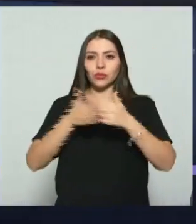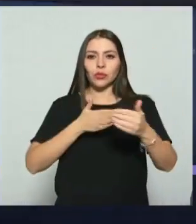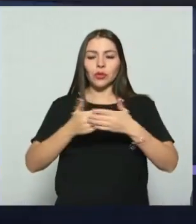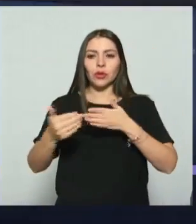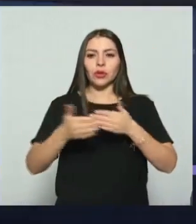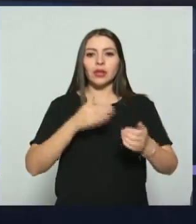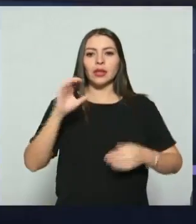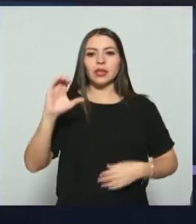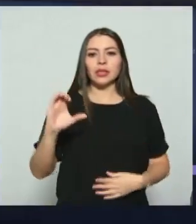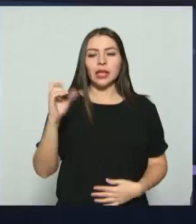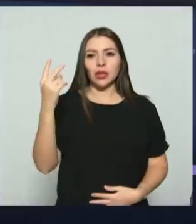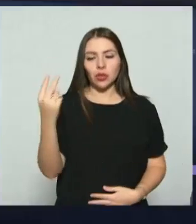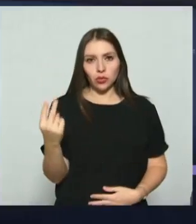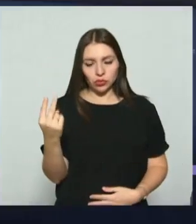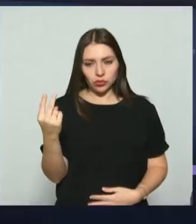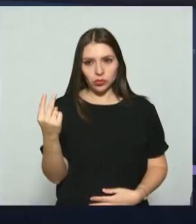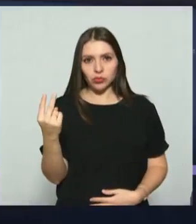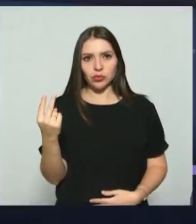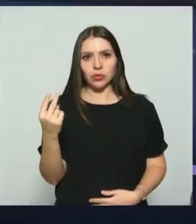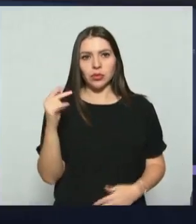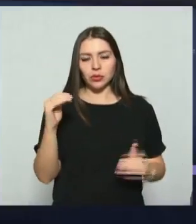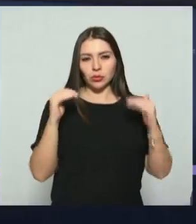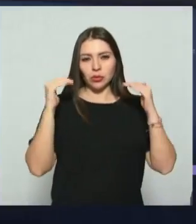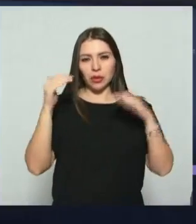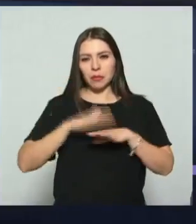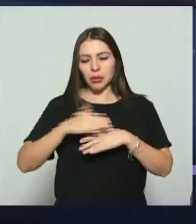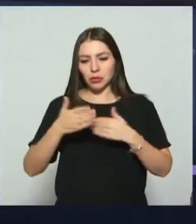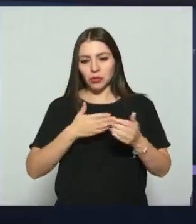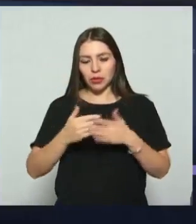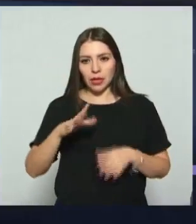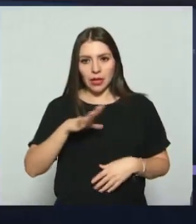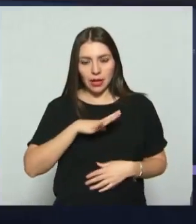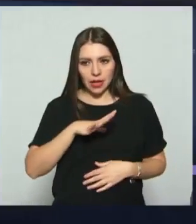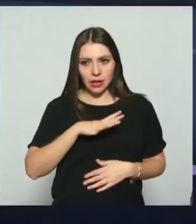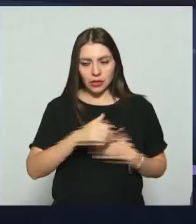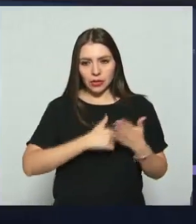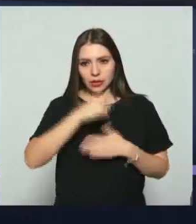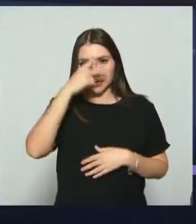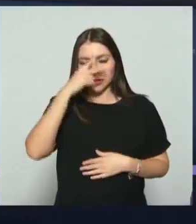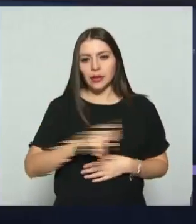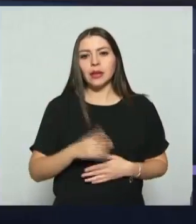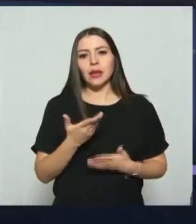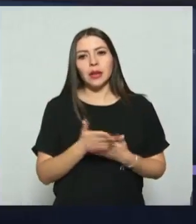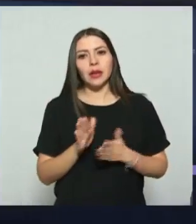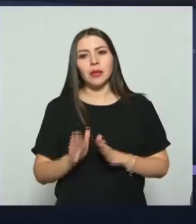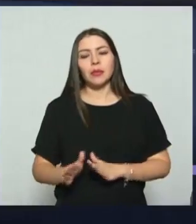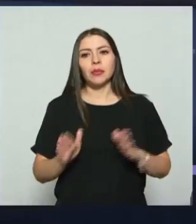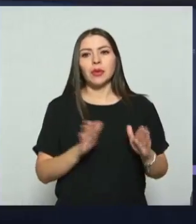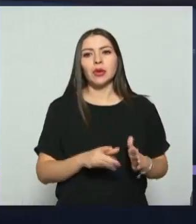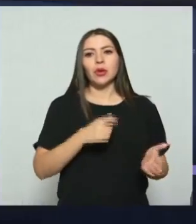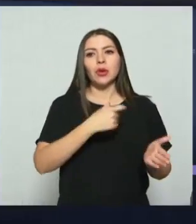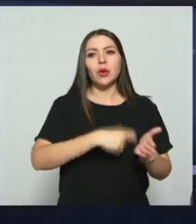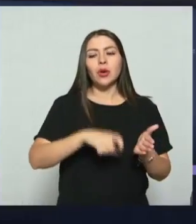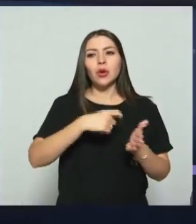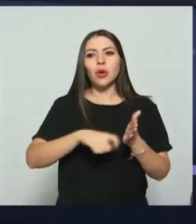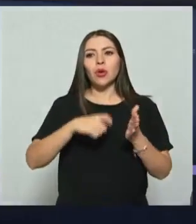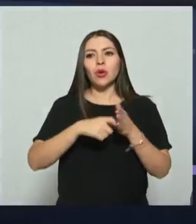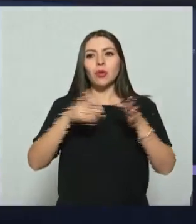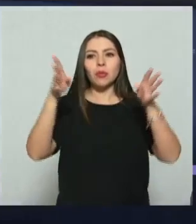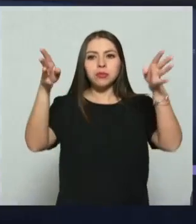más modernos que hay en la Ciudad de México y creo en el país, y la compra de contenedores